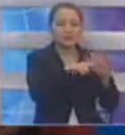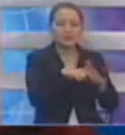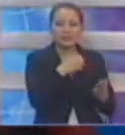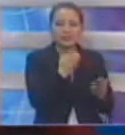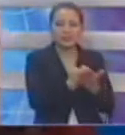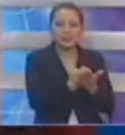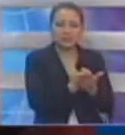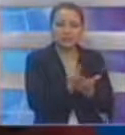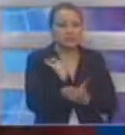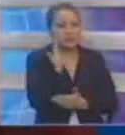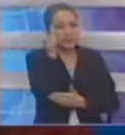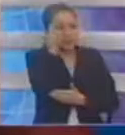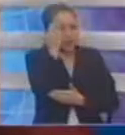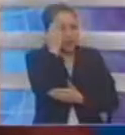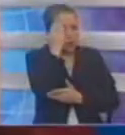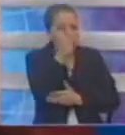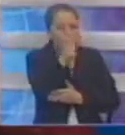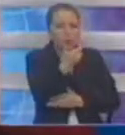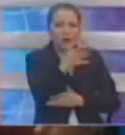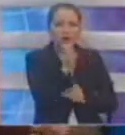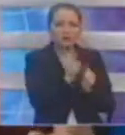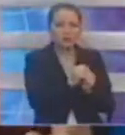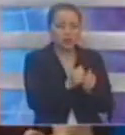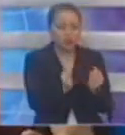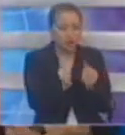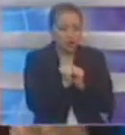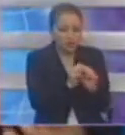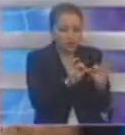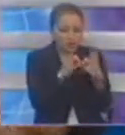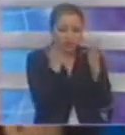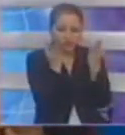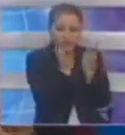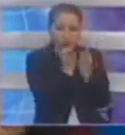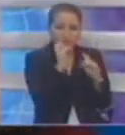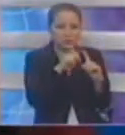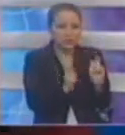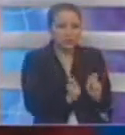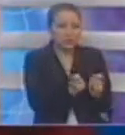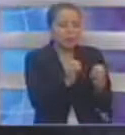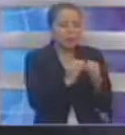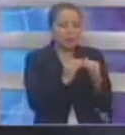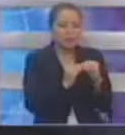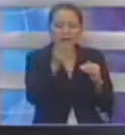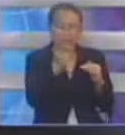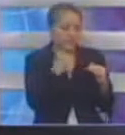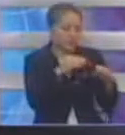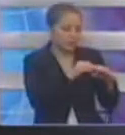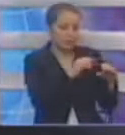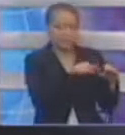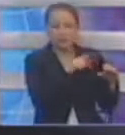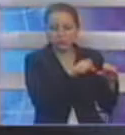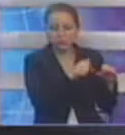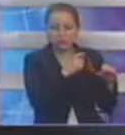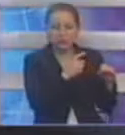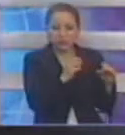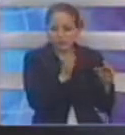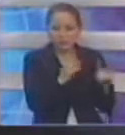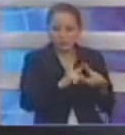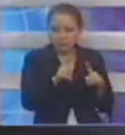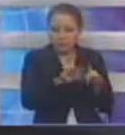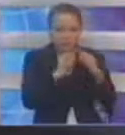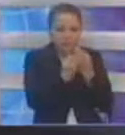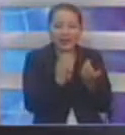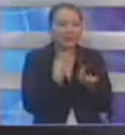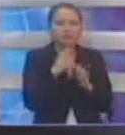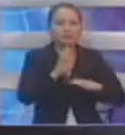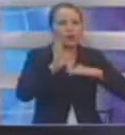lo sabe cualquier persona que vive y mantiene a su familia, que usted no puede gastar más de lo que tiene. Puede prometerle el oro y el moro a la familia. Pero si